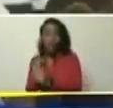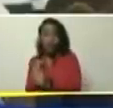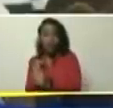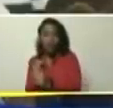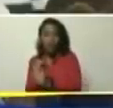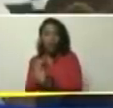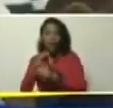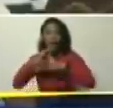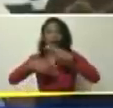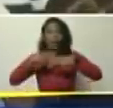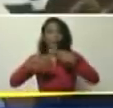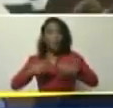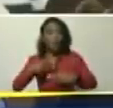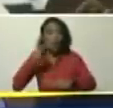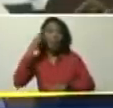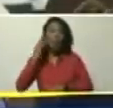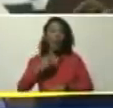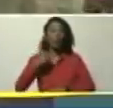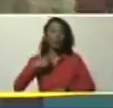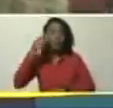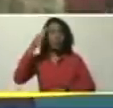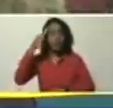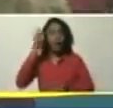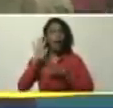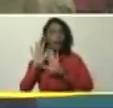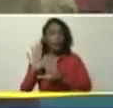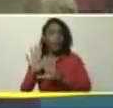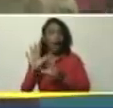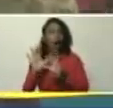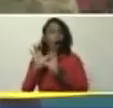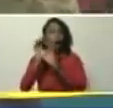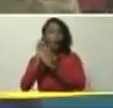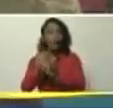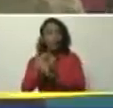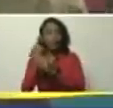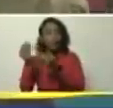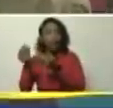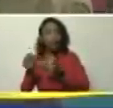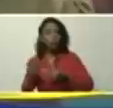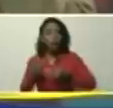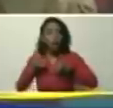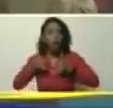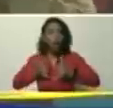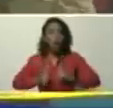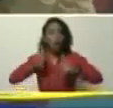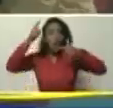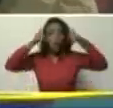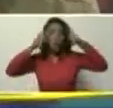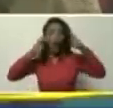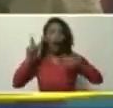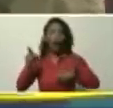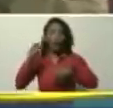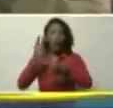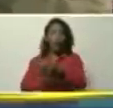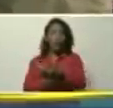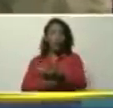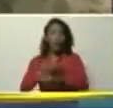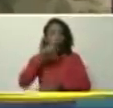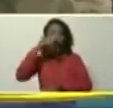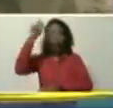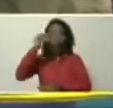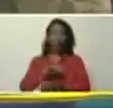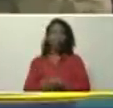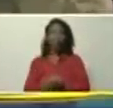la revolución bolivariana, como sé que será, y le dan la confianza a este hijo de Chávez, a este hermano de Nicolás Maduro,